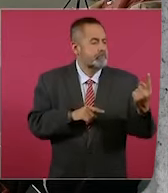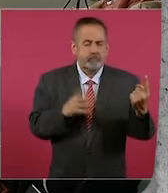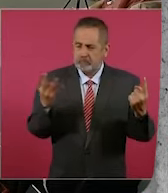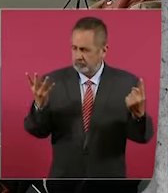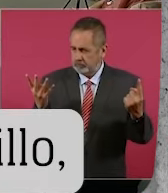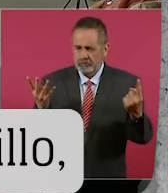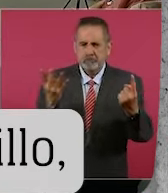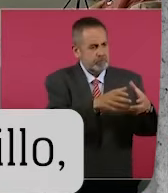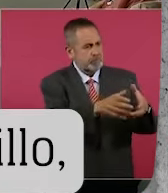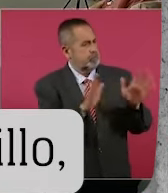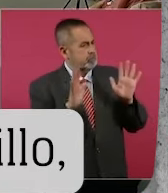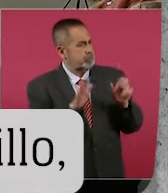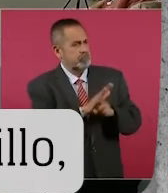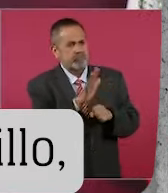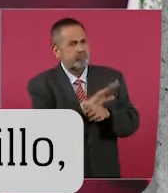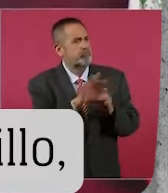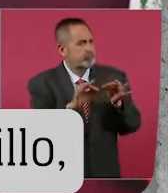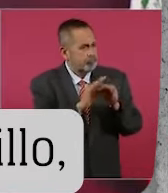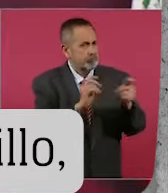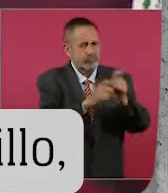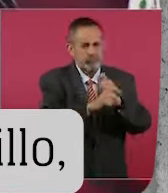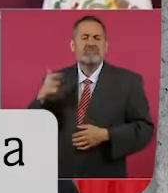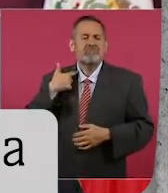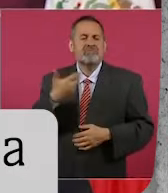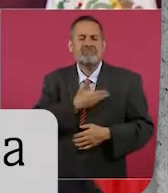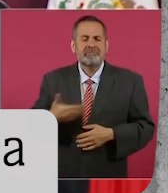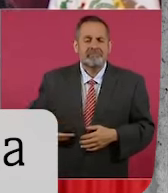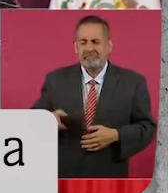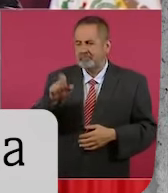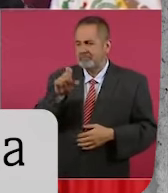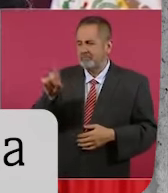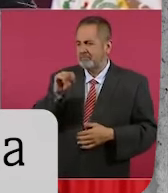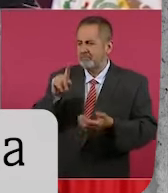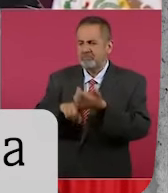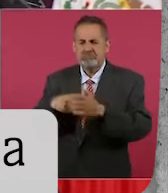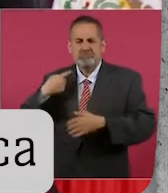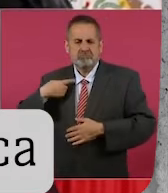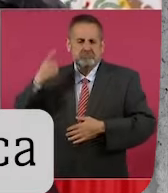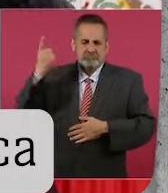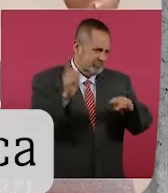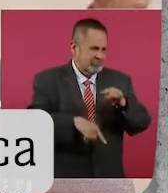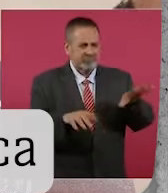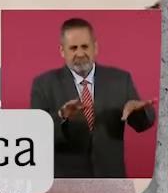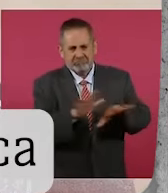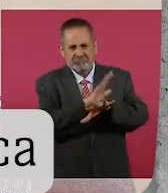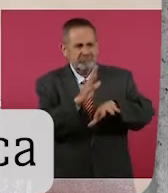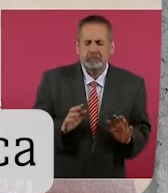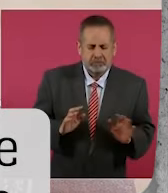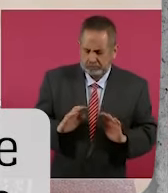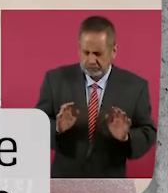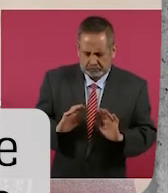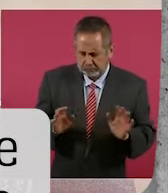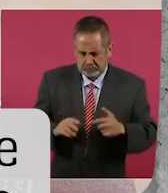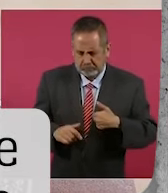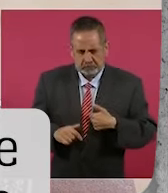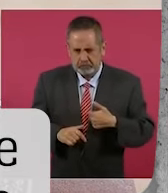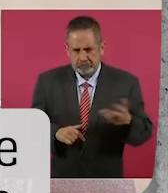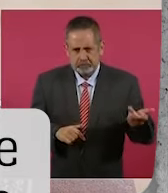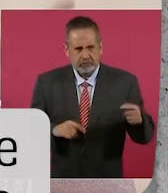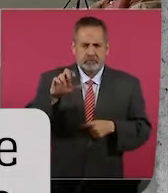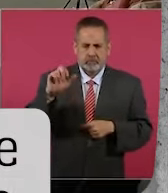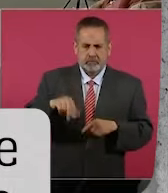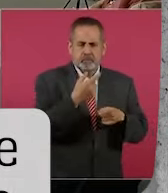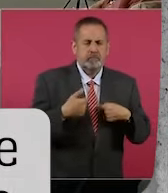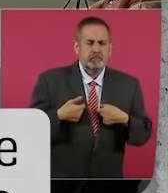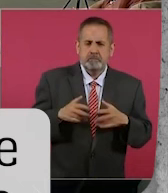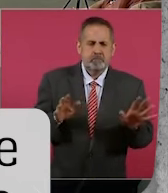no voy a hacerlo de Zedillo, no voy a mandar una iniciativa para que desaparezca la Suprema